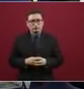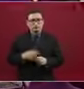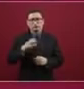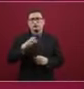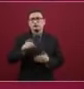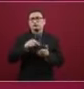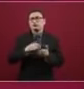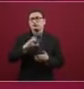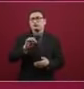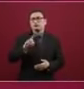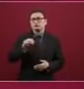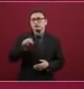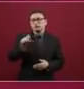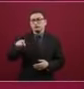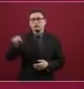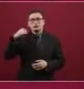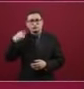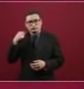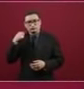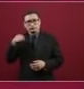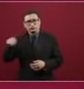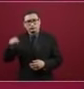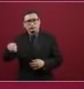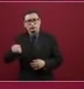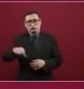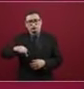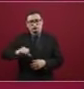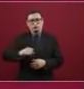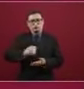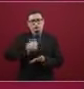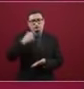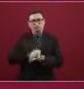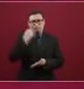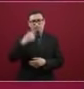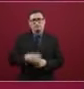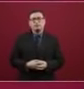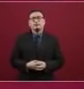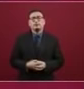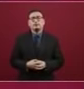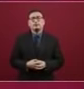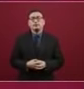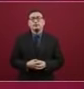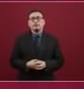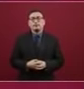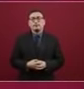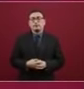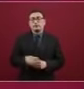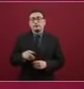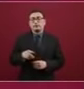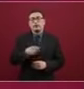Cárdenas, Tabasco, el día de hoy. En el caso específico de